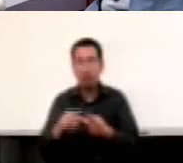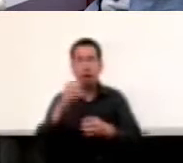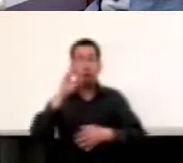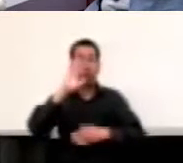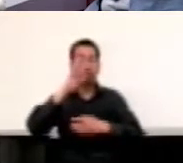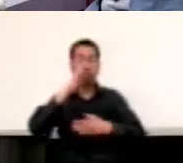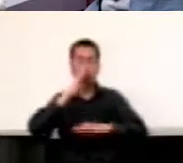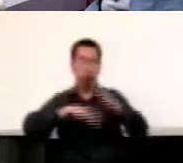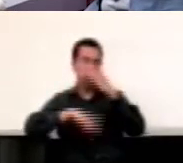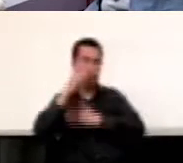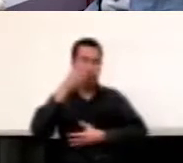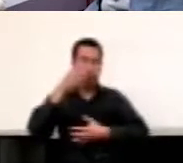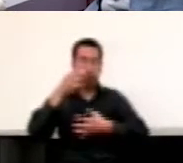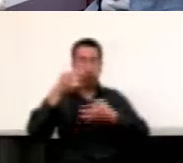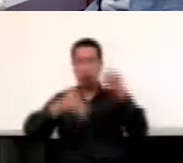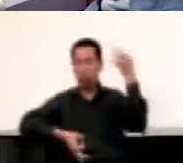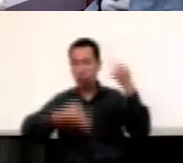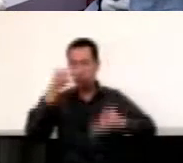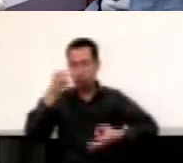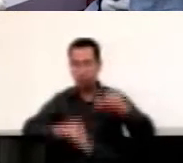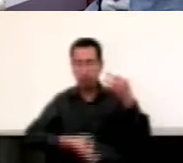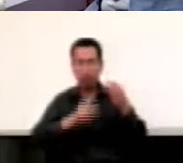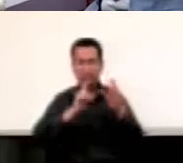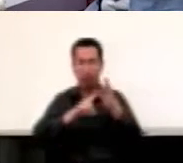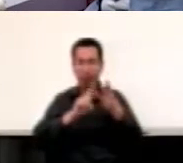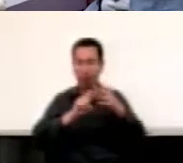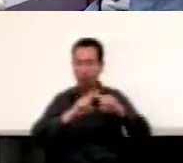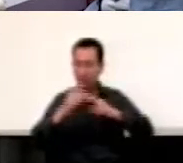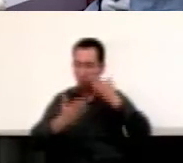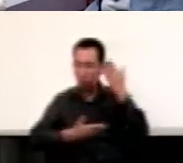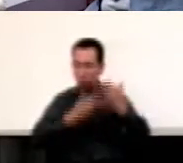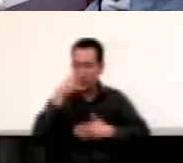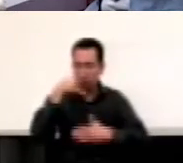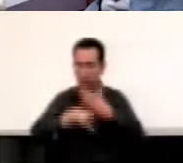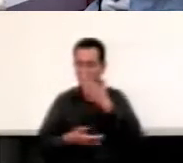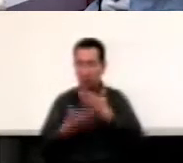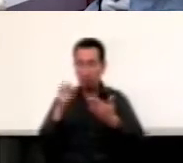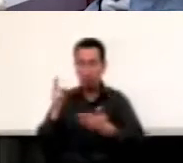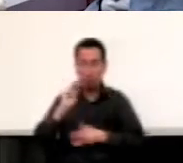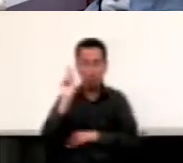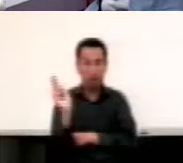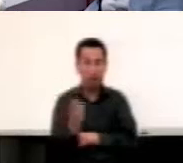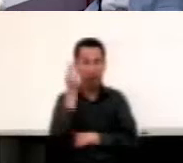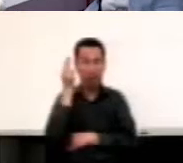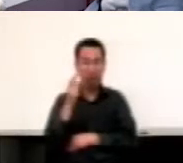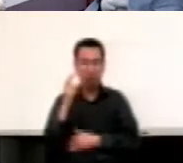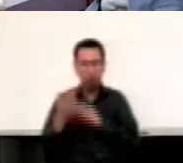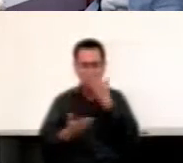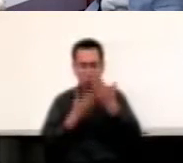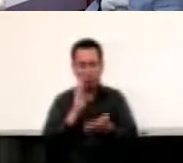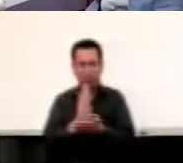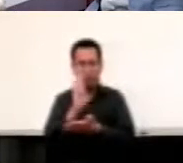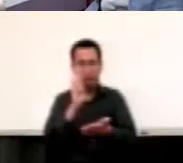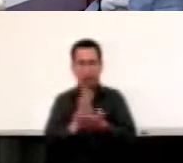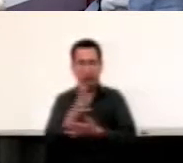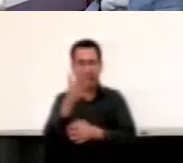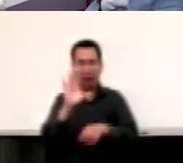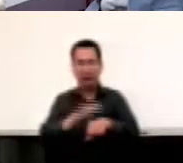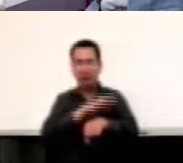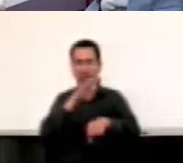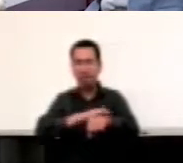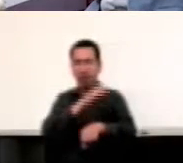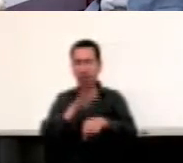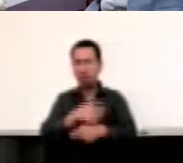Corte de Justicia de la Nación. Durante su vida académica obtuvo diversas becas de excelencia y recibió